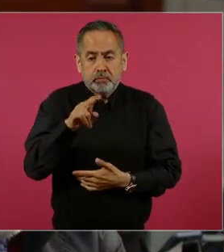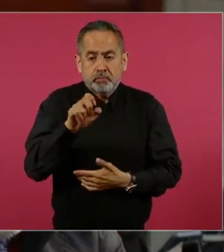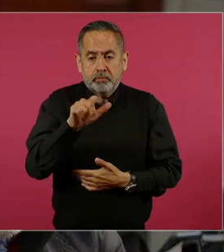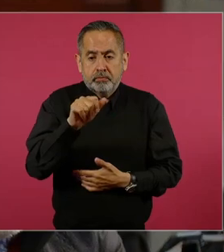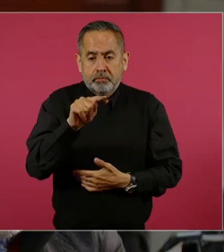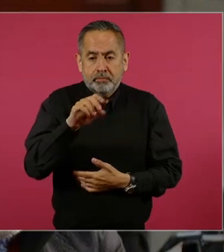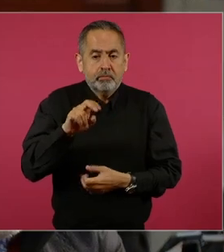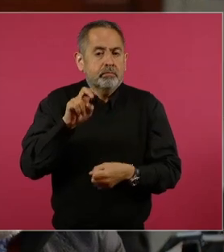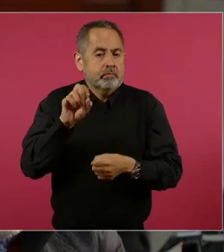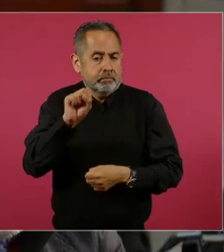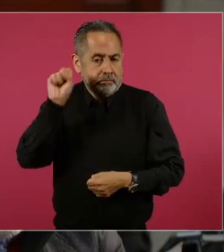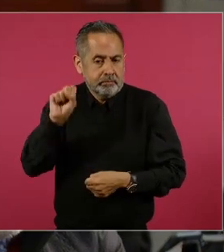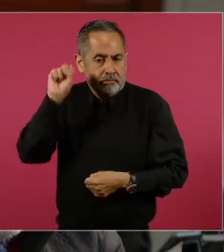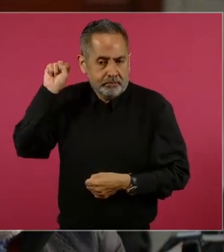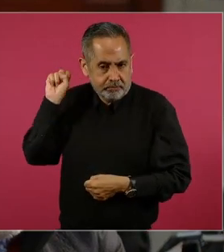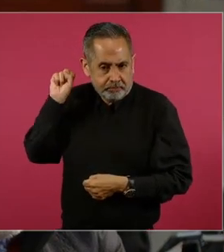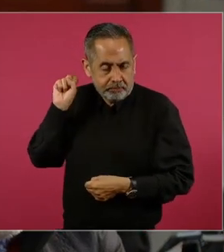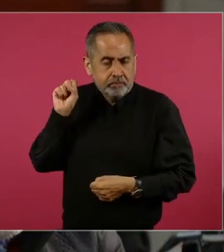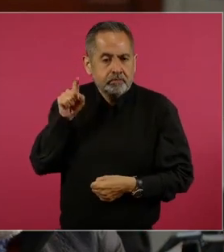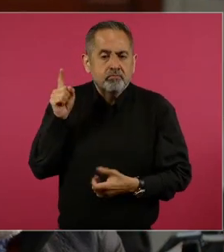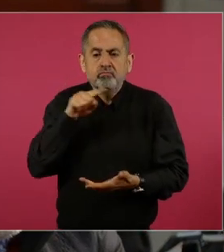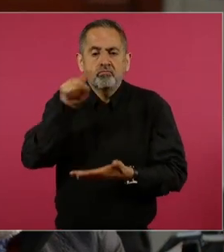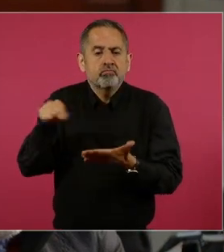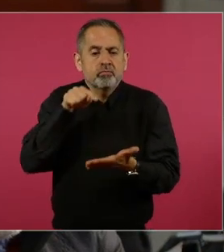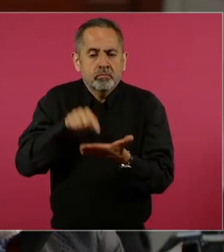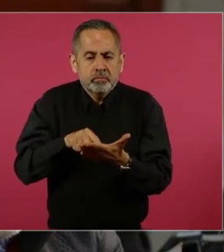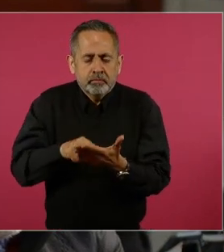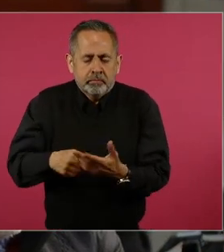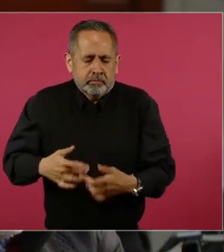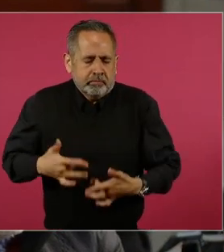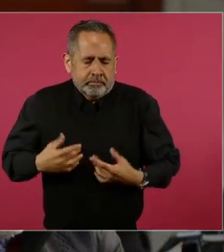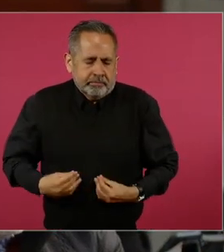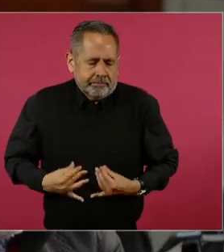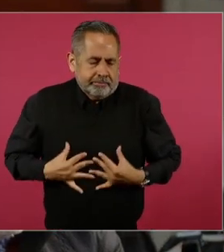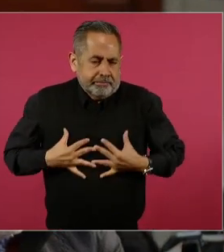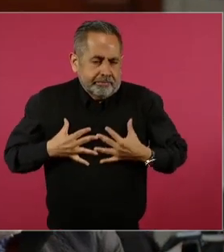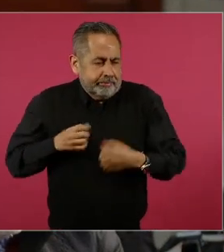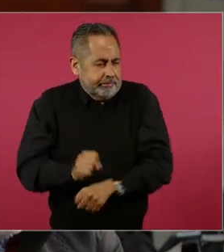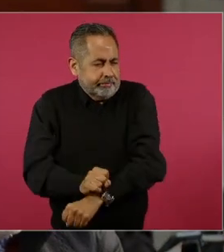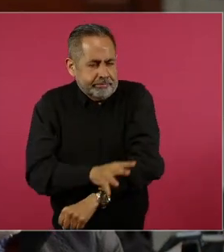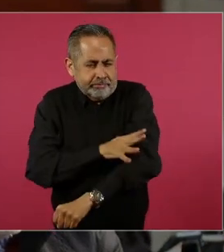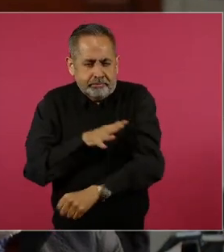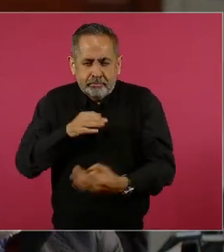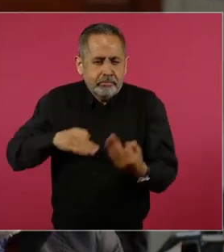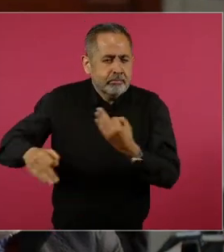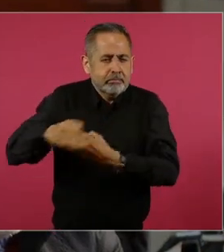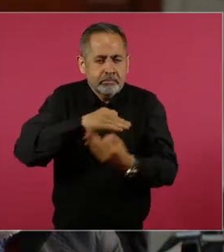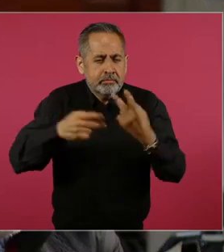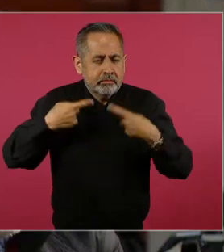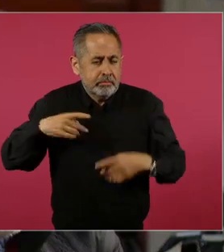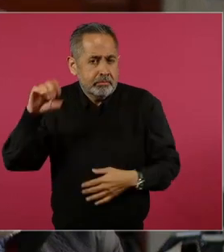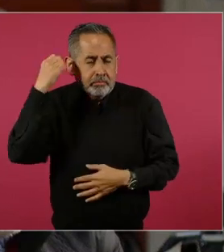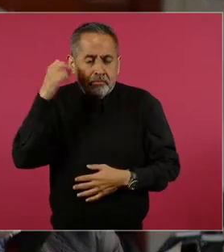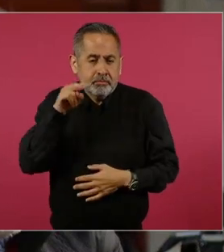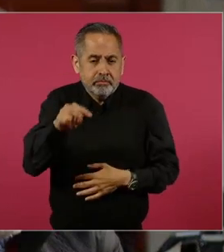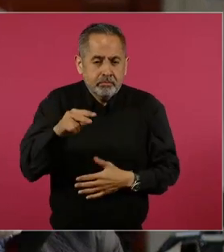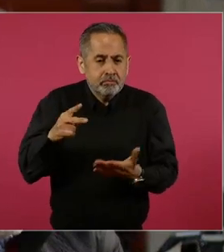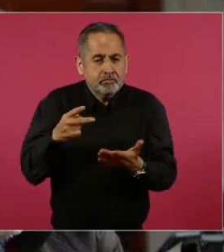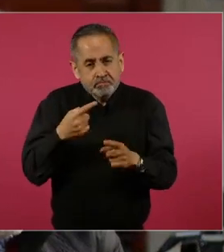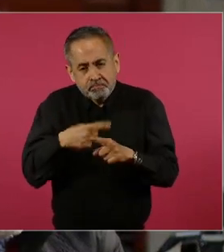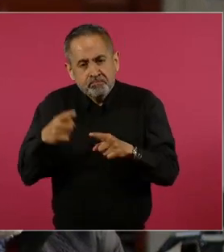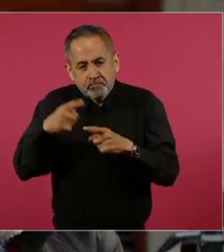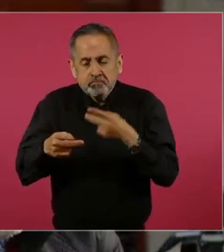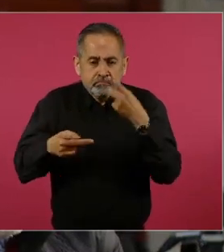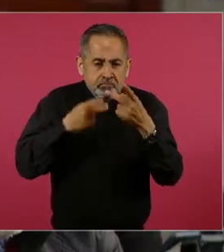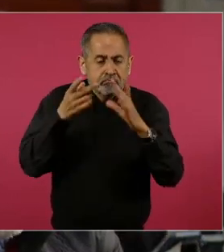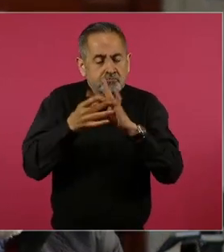sábado. Fue una situación emocionalmente muy fuerte para todos los oaxaqueños, una serie de